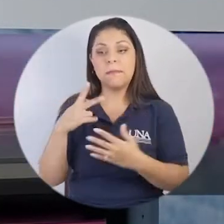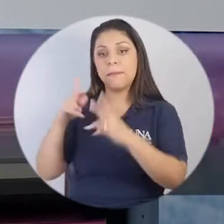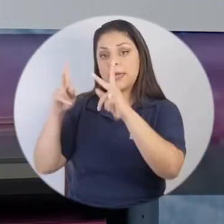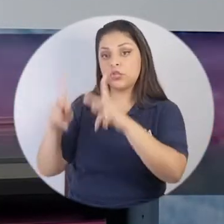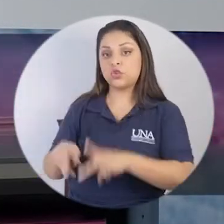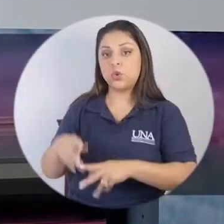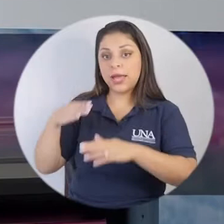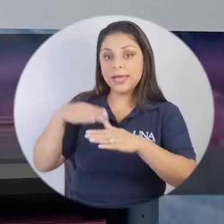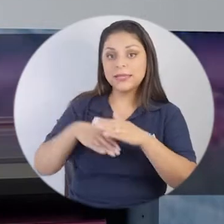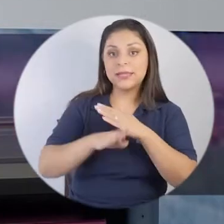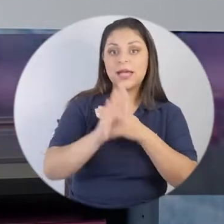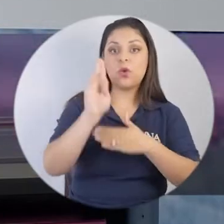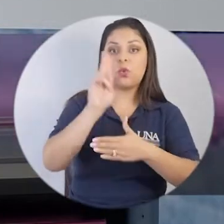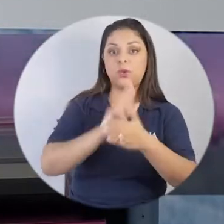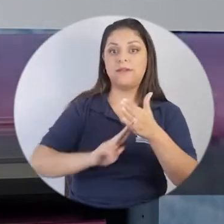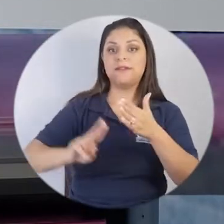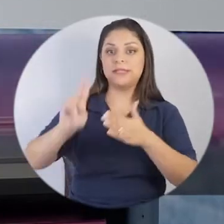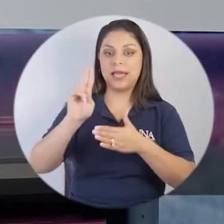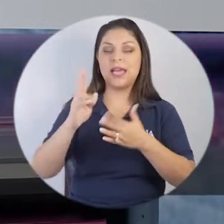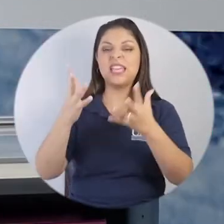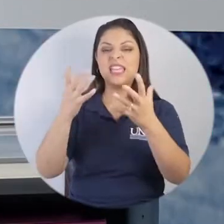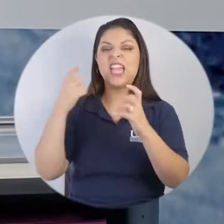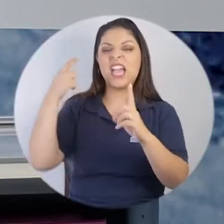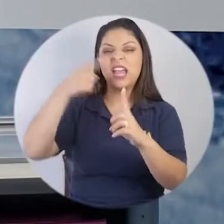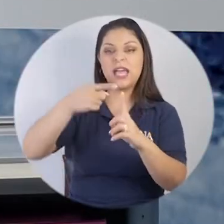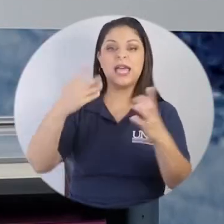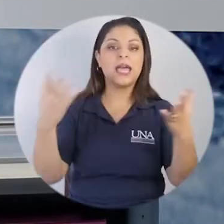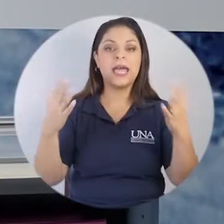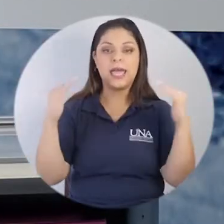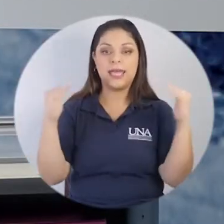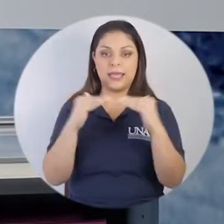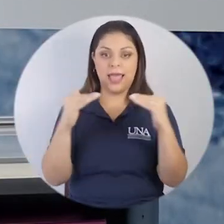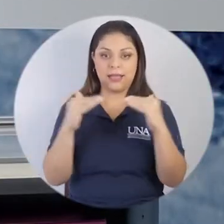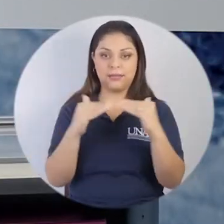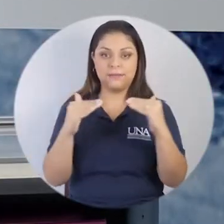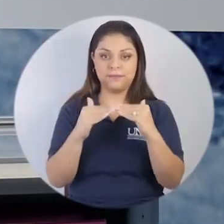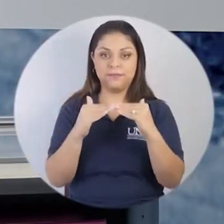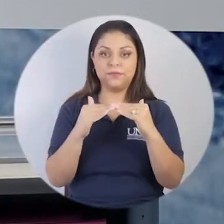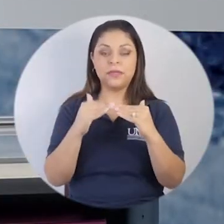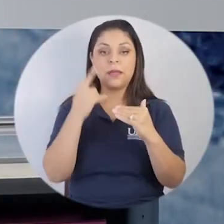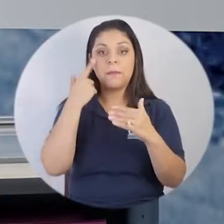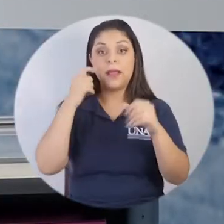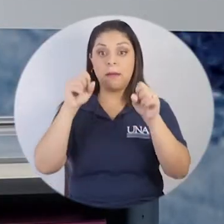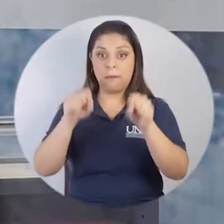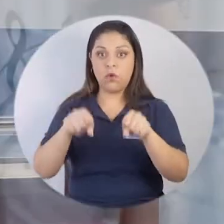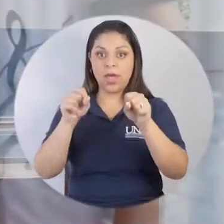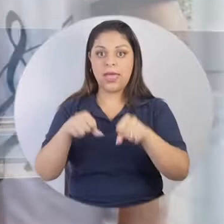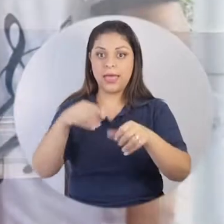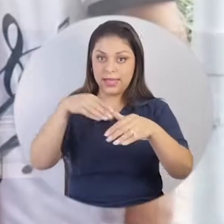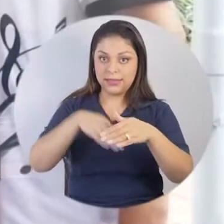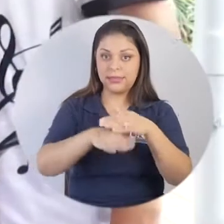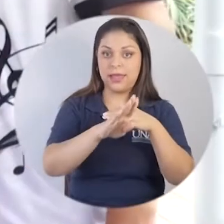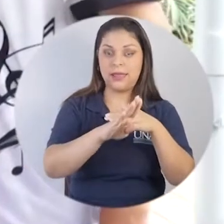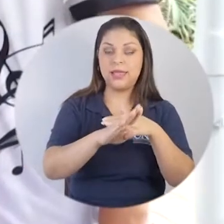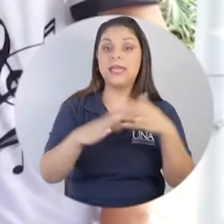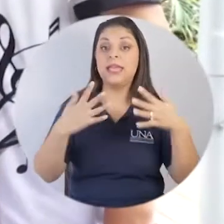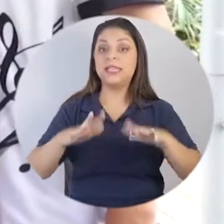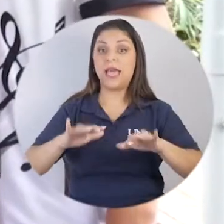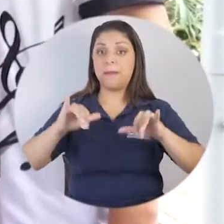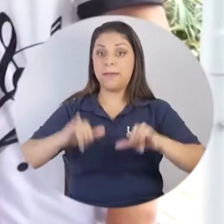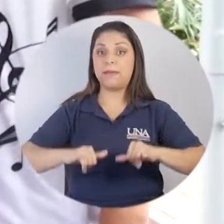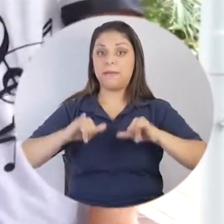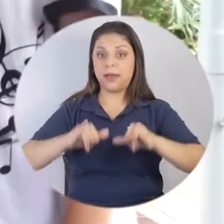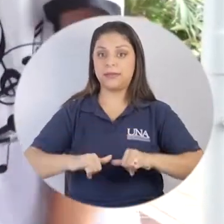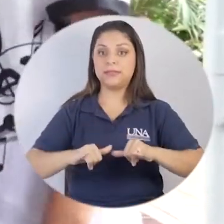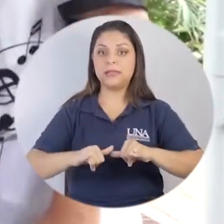a la universidad, ya desde el proceso de admisión, como le decía, se busca esa equidad, ¿verdad?, en la posibilidad de su ingreso. Y ya en